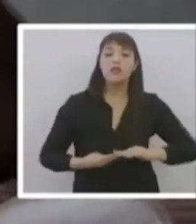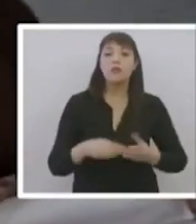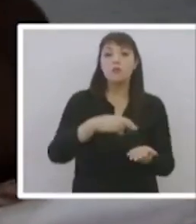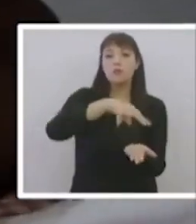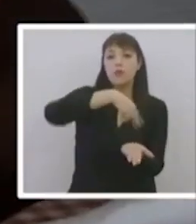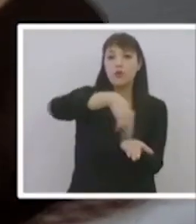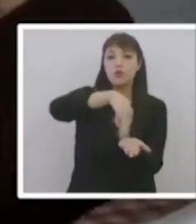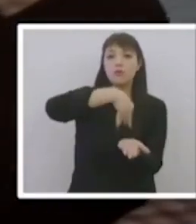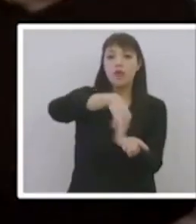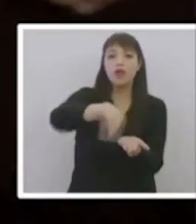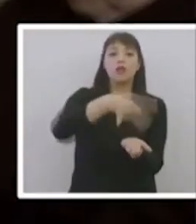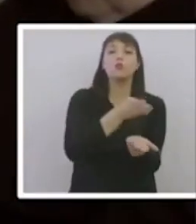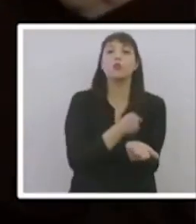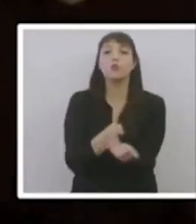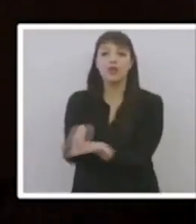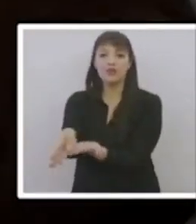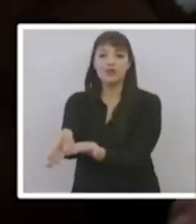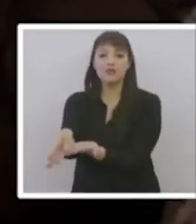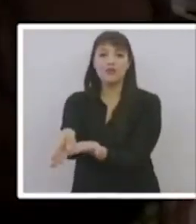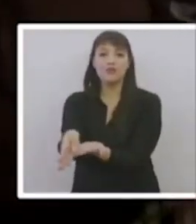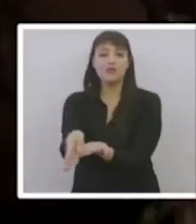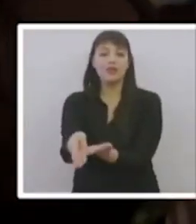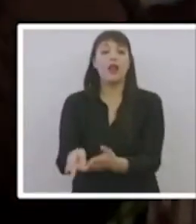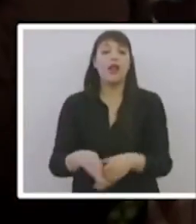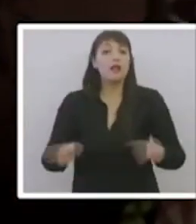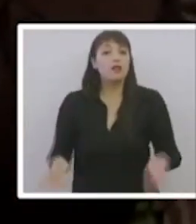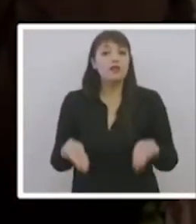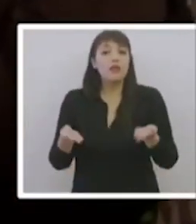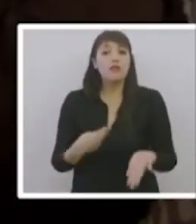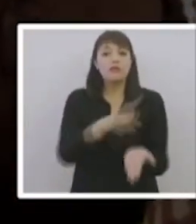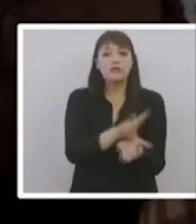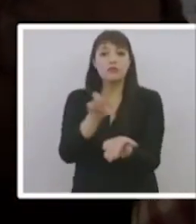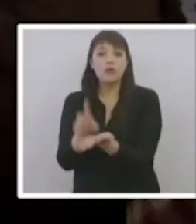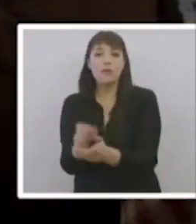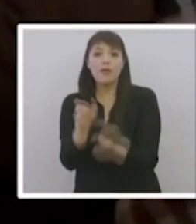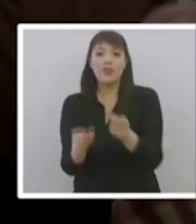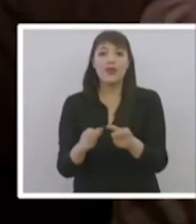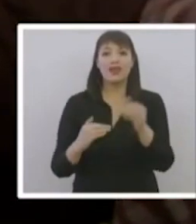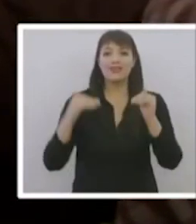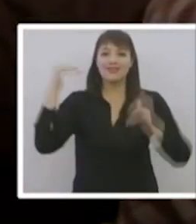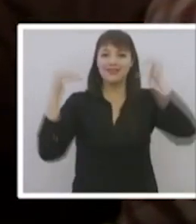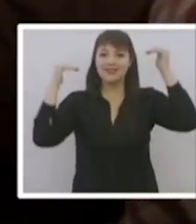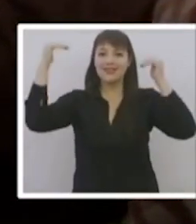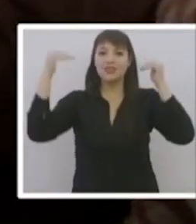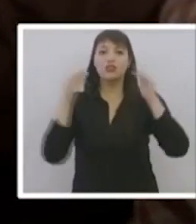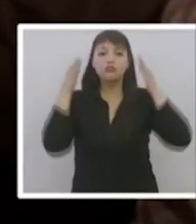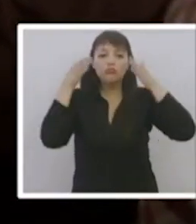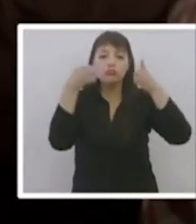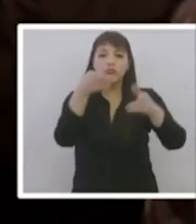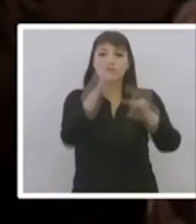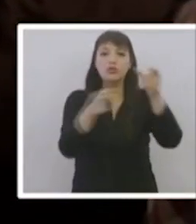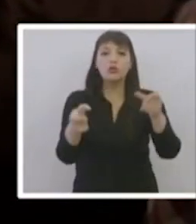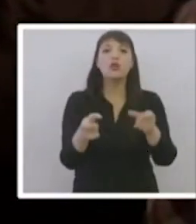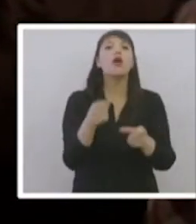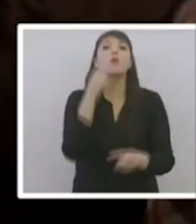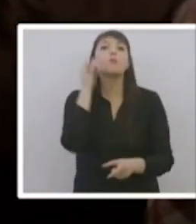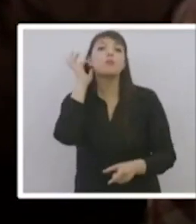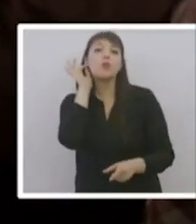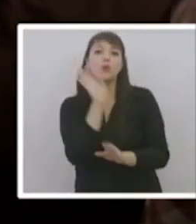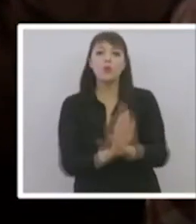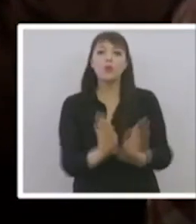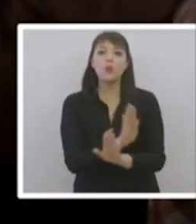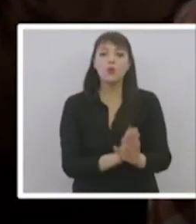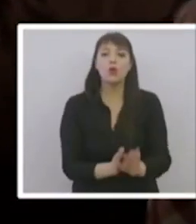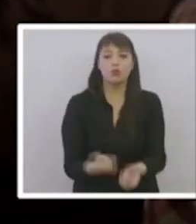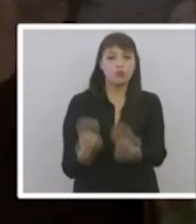demandado las personas cuidadoras durante estos diálogos a nivel nacional, no tan solo en la región, de lo invisibilizado que están y